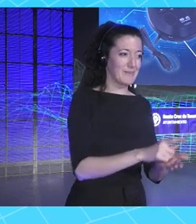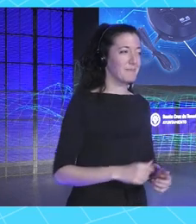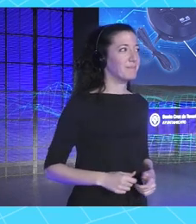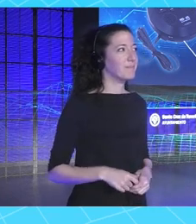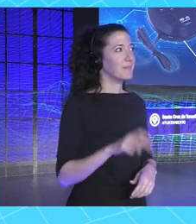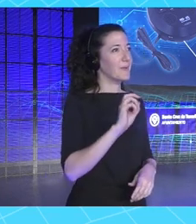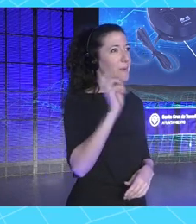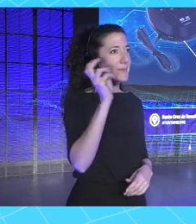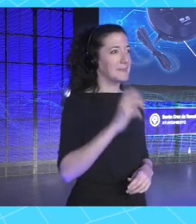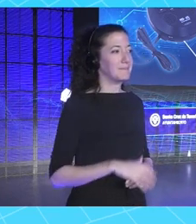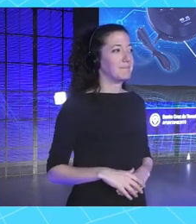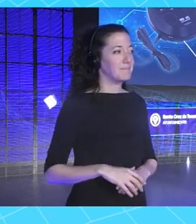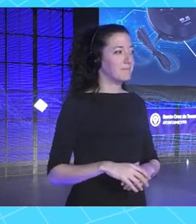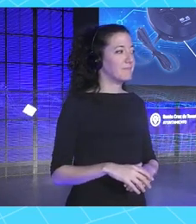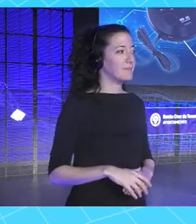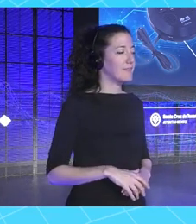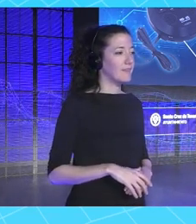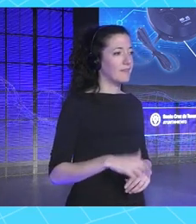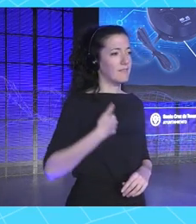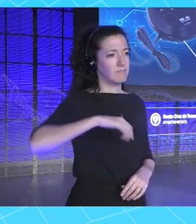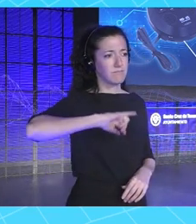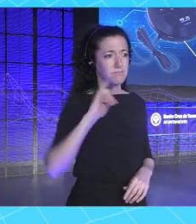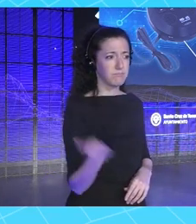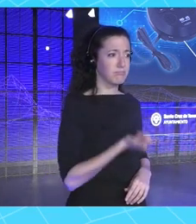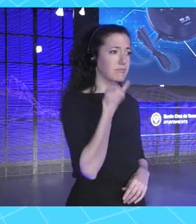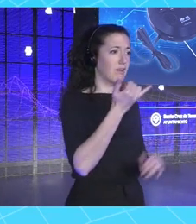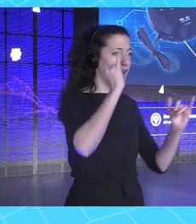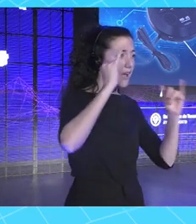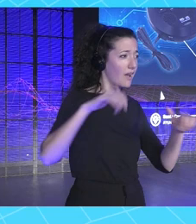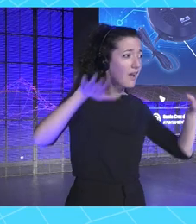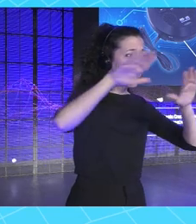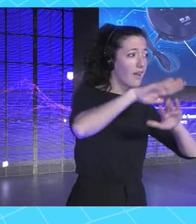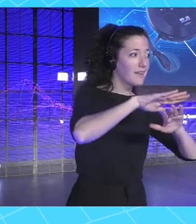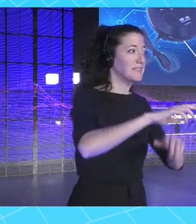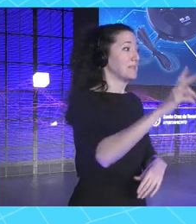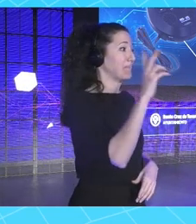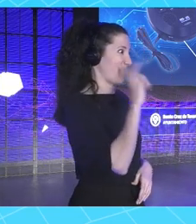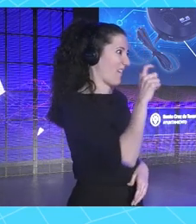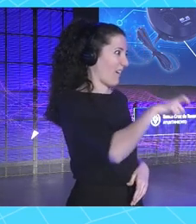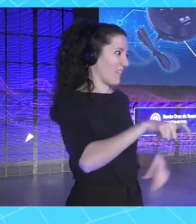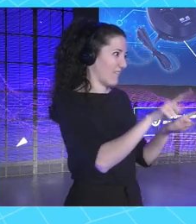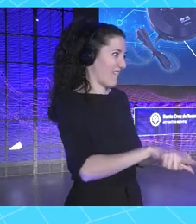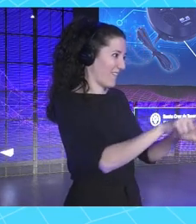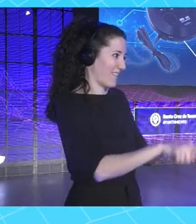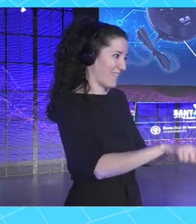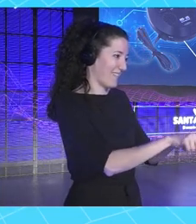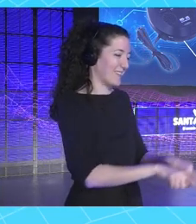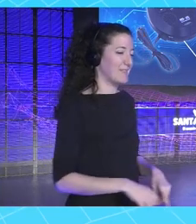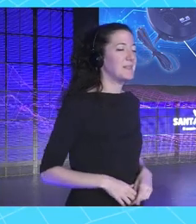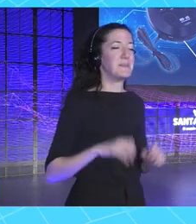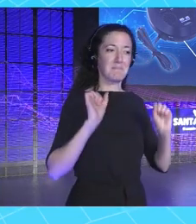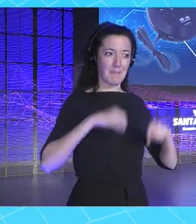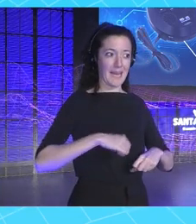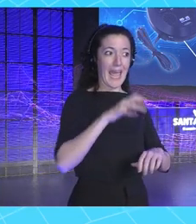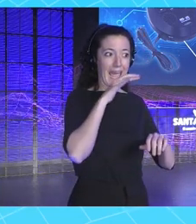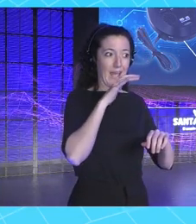ver otra estoy cansado de salir de noche Vale ahora voy a hacerlo